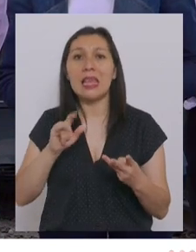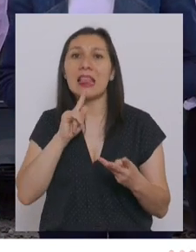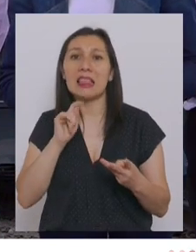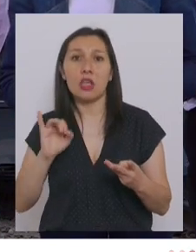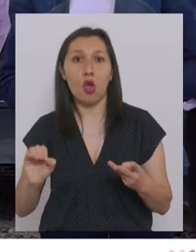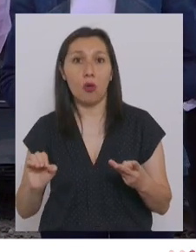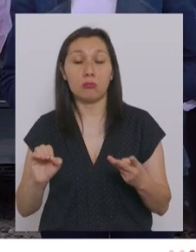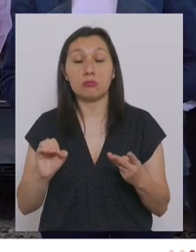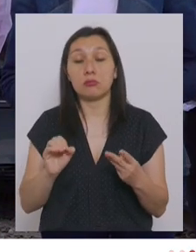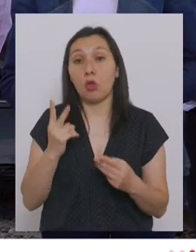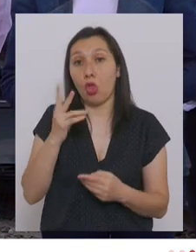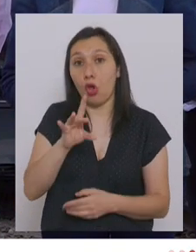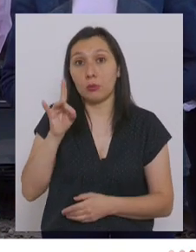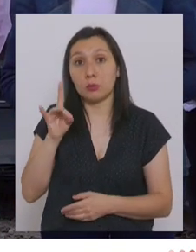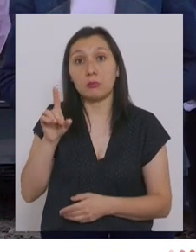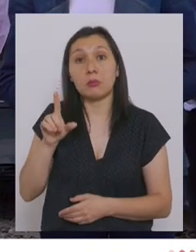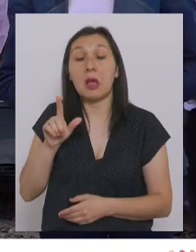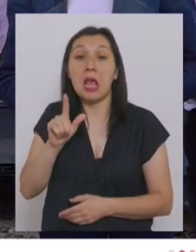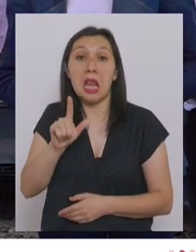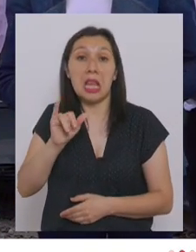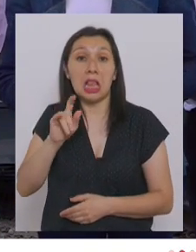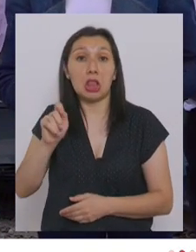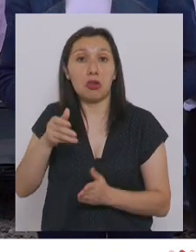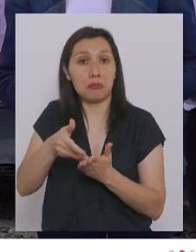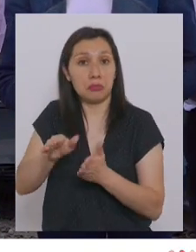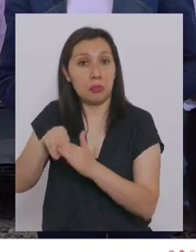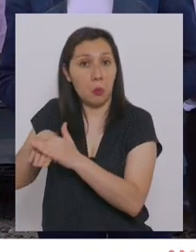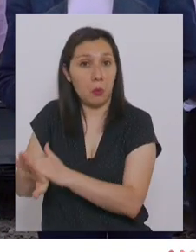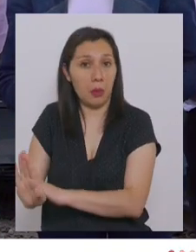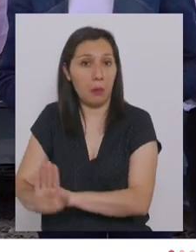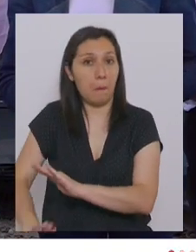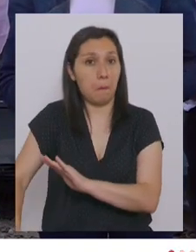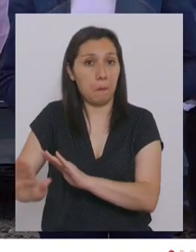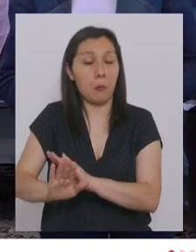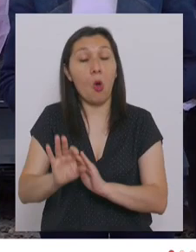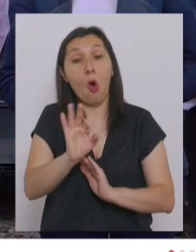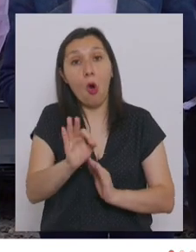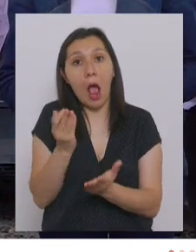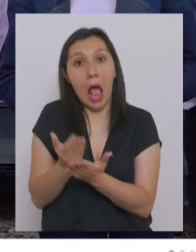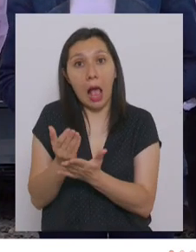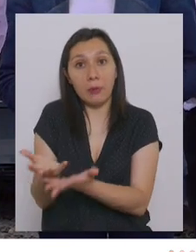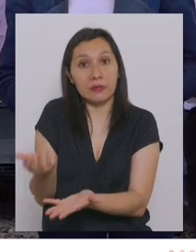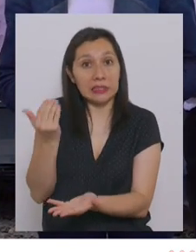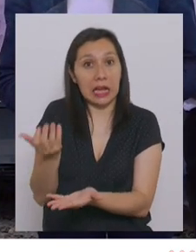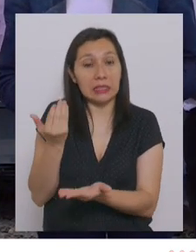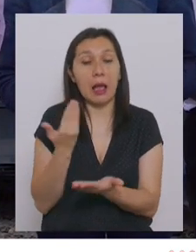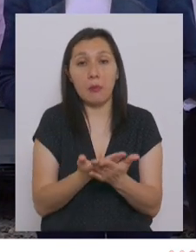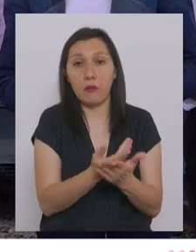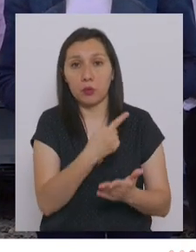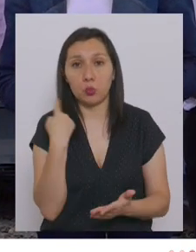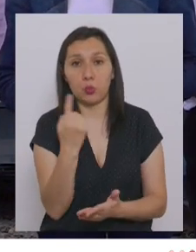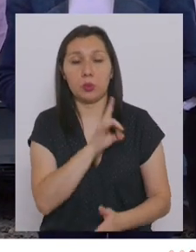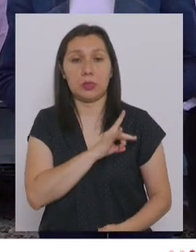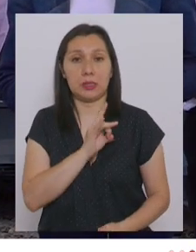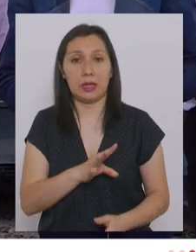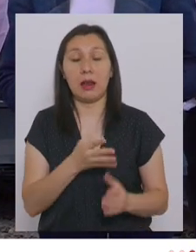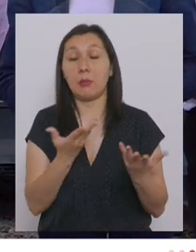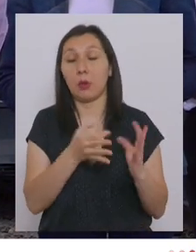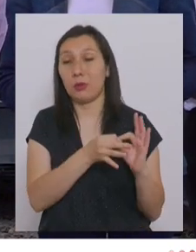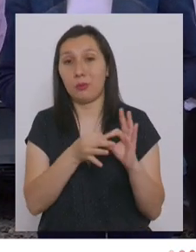opciones: o dejamos el litio bajo la tierra, o utilizamos el litio en beneficio de todos los chilenos. Y por esa